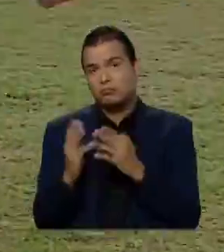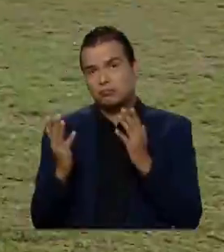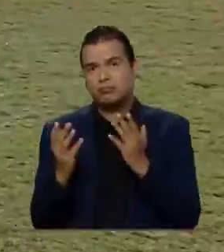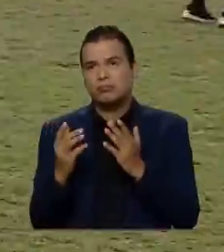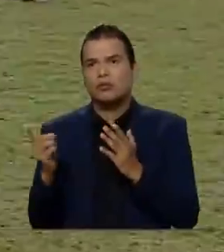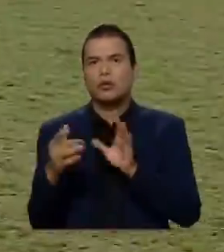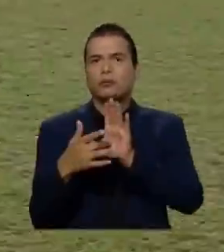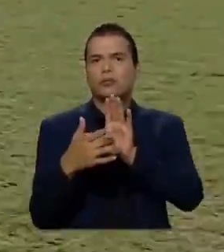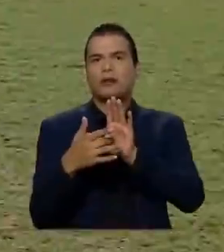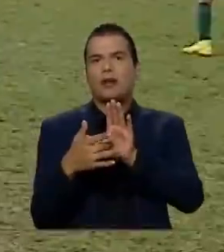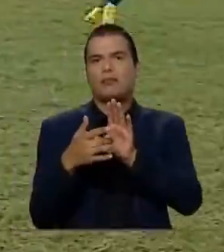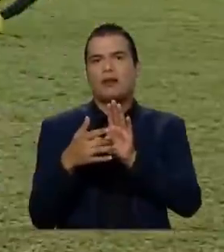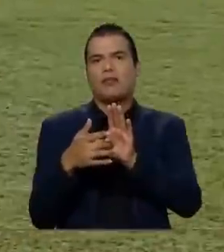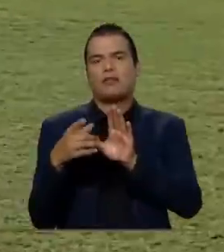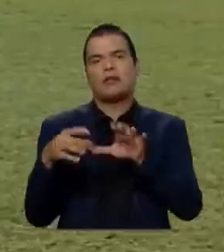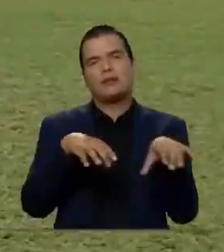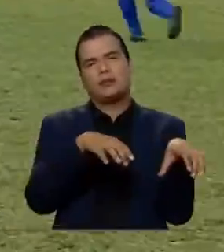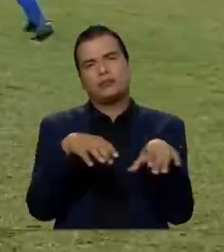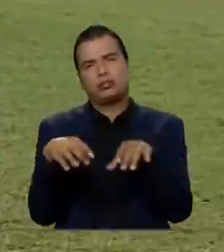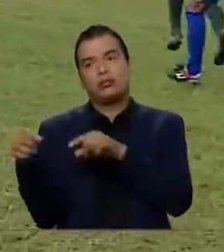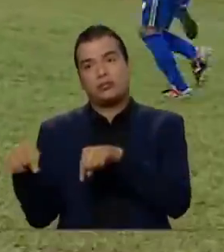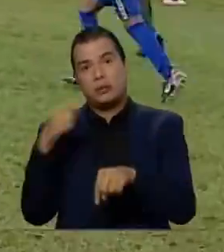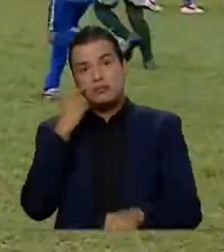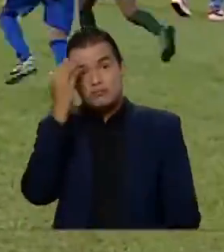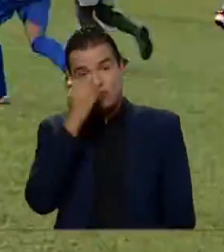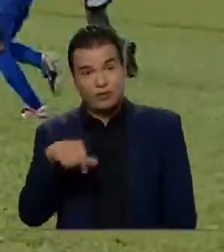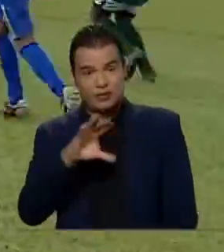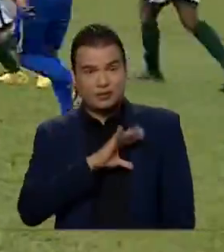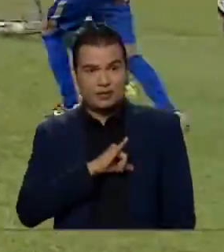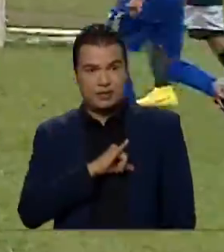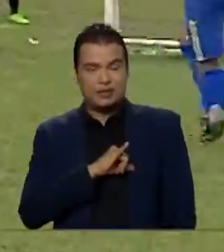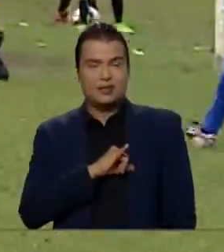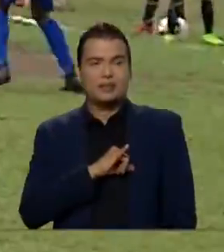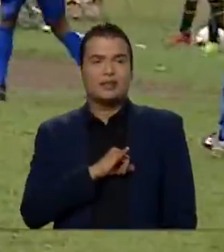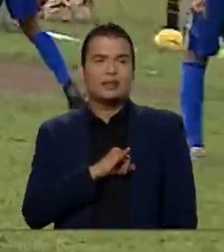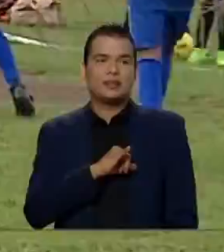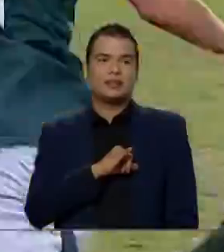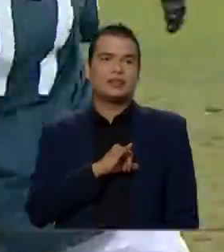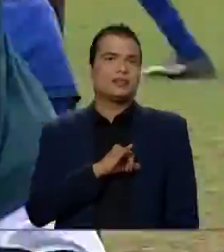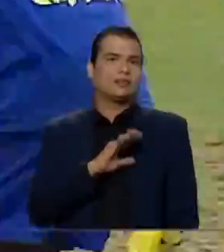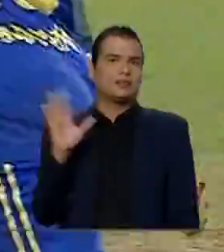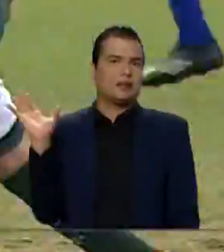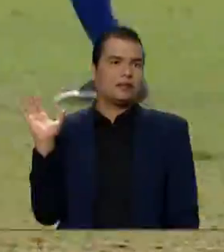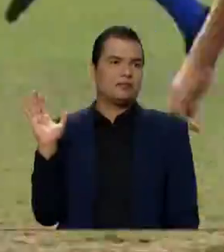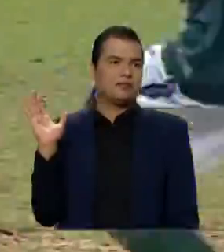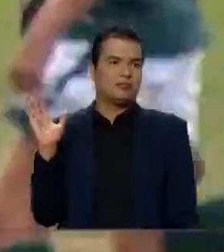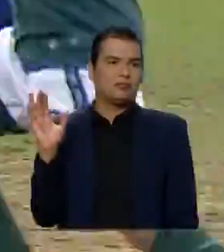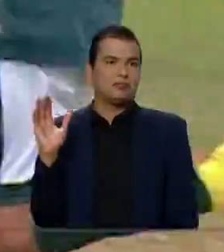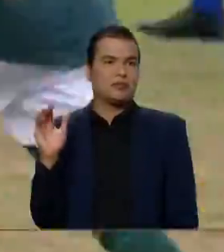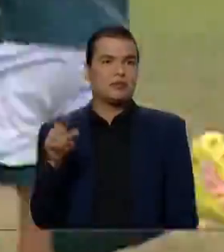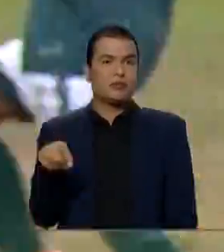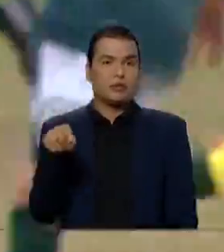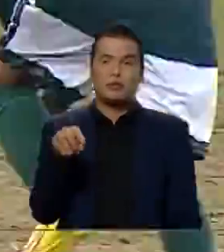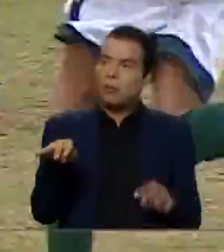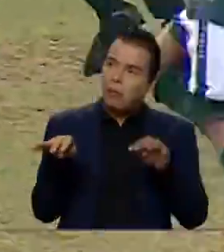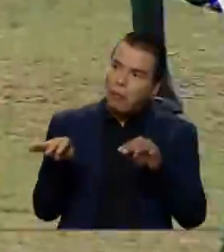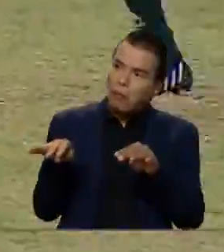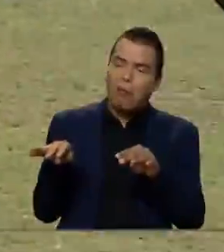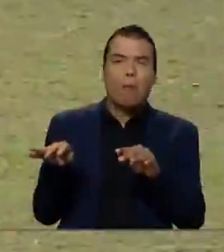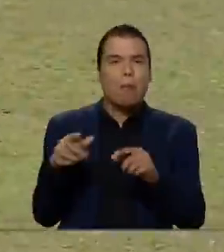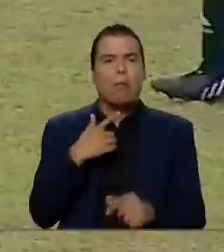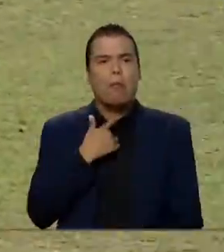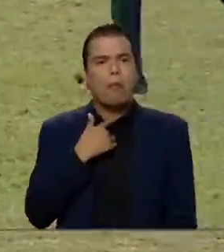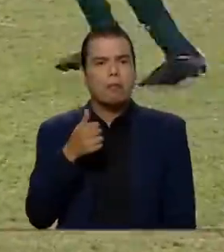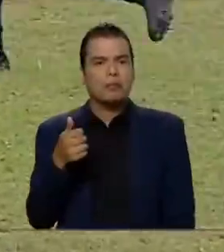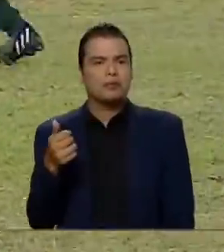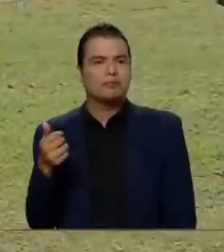a ver Matías, entonces lo trajimos a probar acá y gustó, como dice el profesor Julio, le gustó mucho y